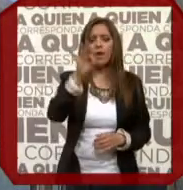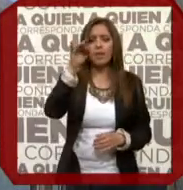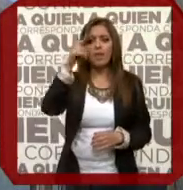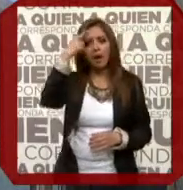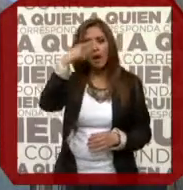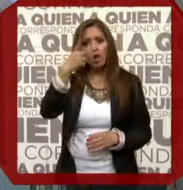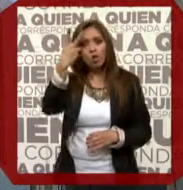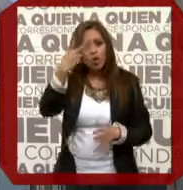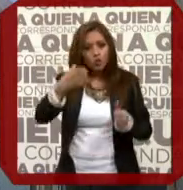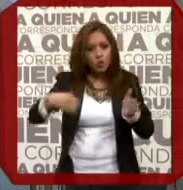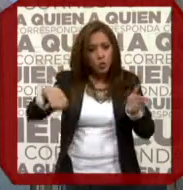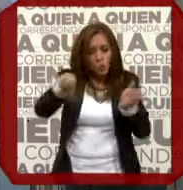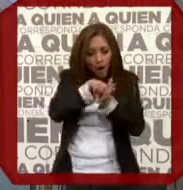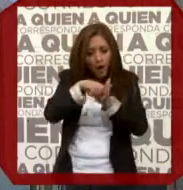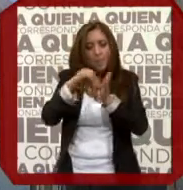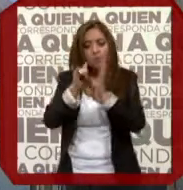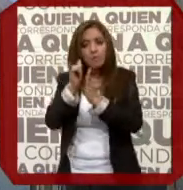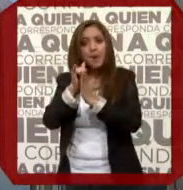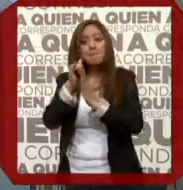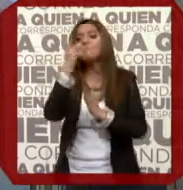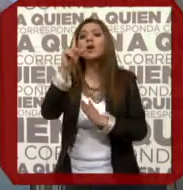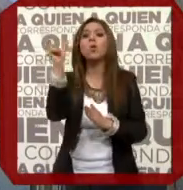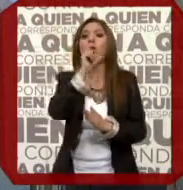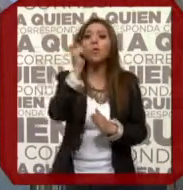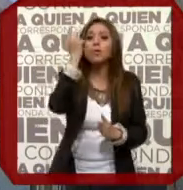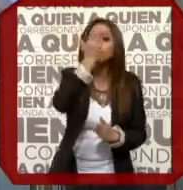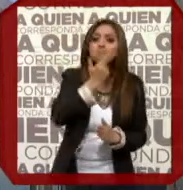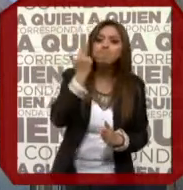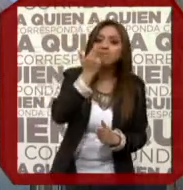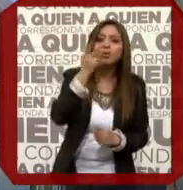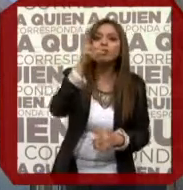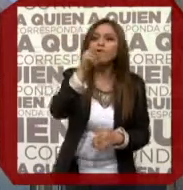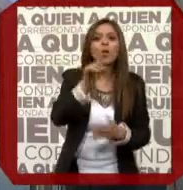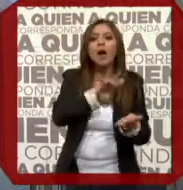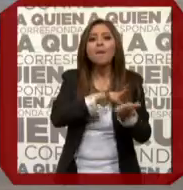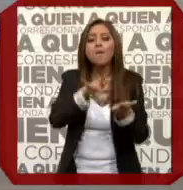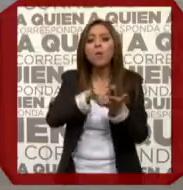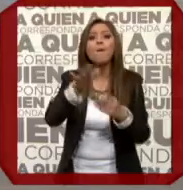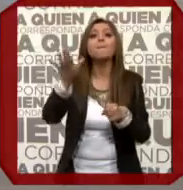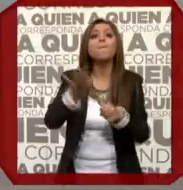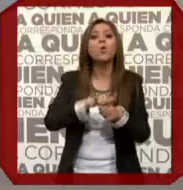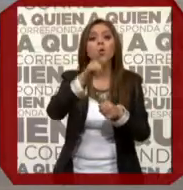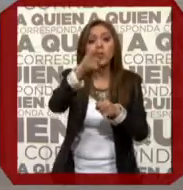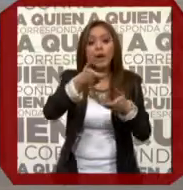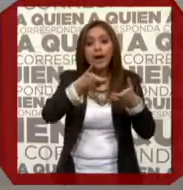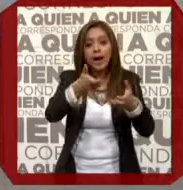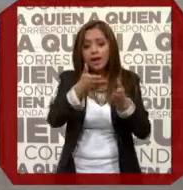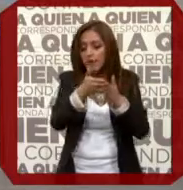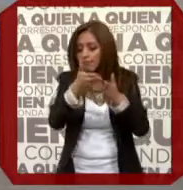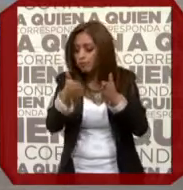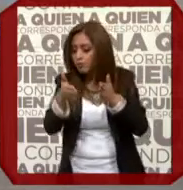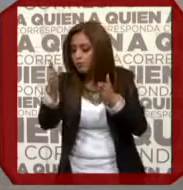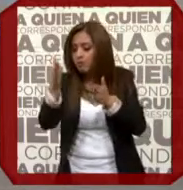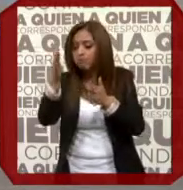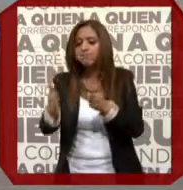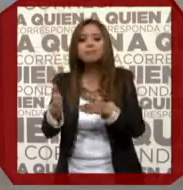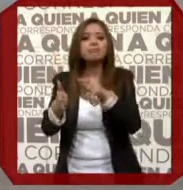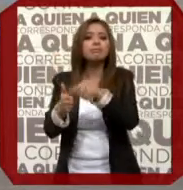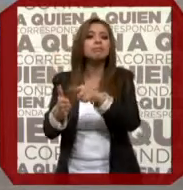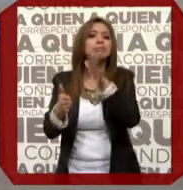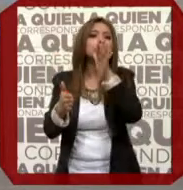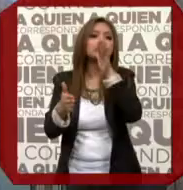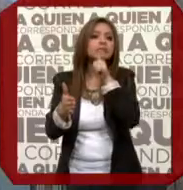tener 2 cuartos, sin embargo, cuando hacen el estudio, pues no le toca el apoyo porque está a unas calles más hasta donde llega ese apoyo. Entonces hay